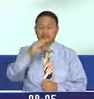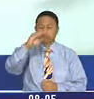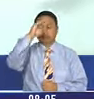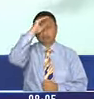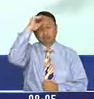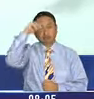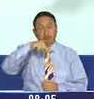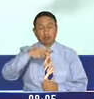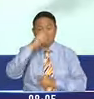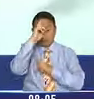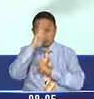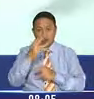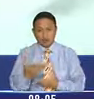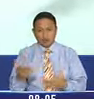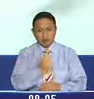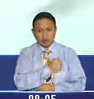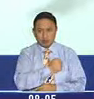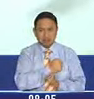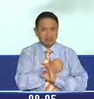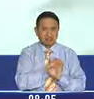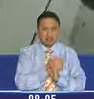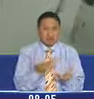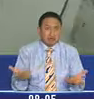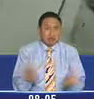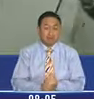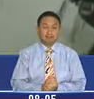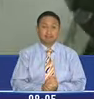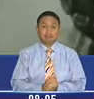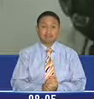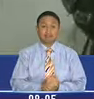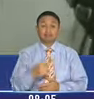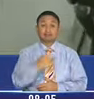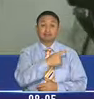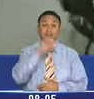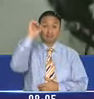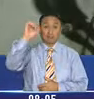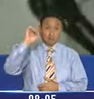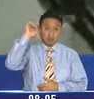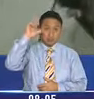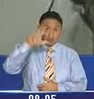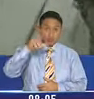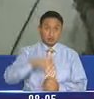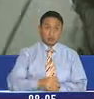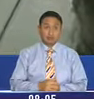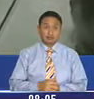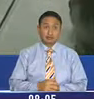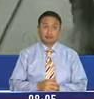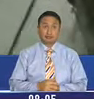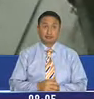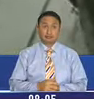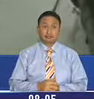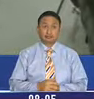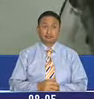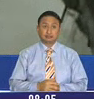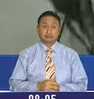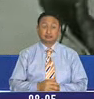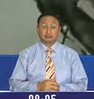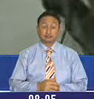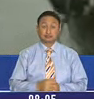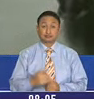quiten el respeto a las cosas de la propiedad privada, ya no hay, ¿no? El hecho quedó registrado en una cámara de seguridad de la zona, el único